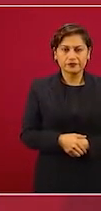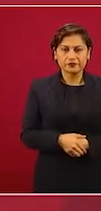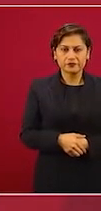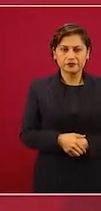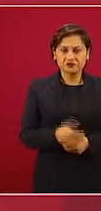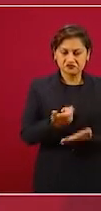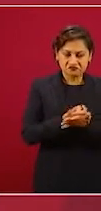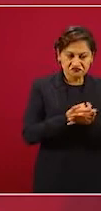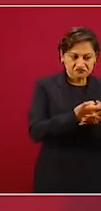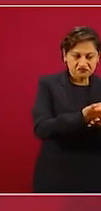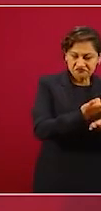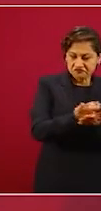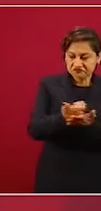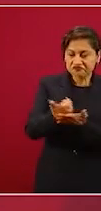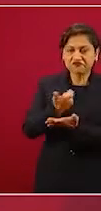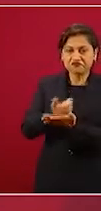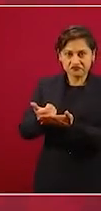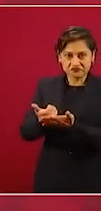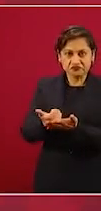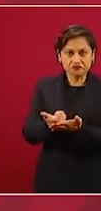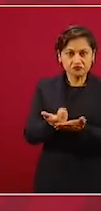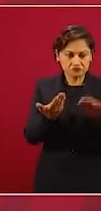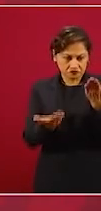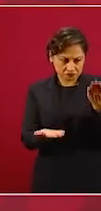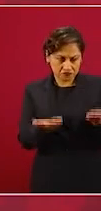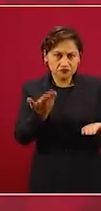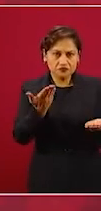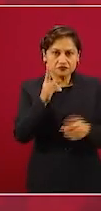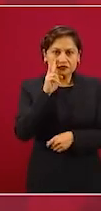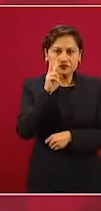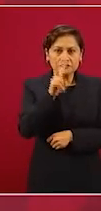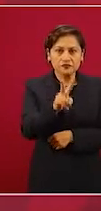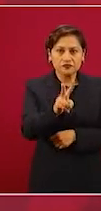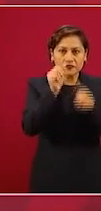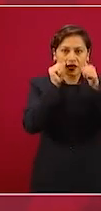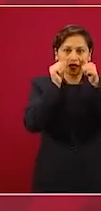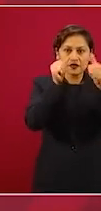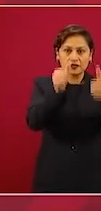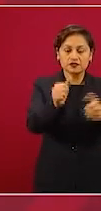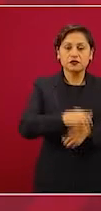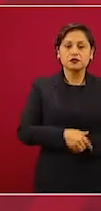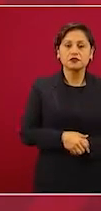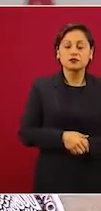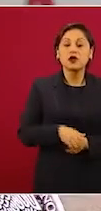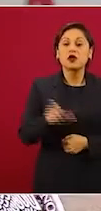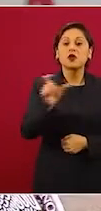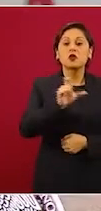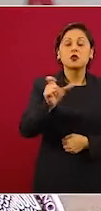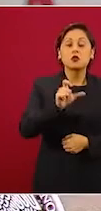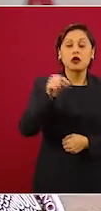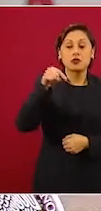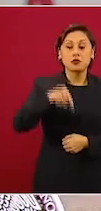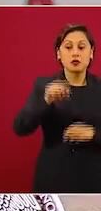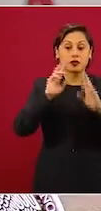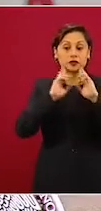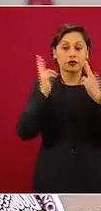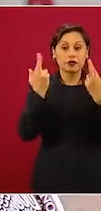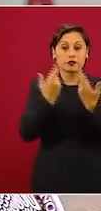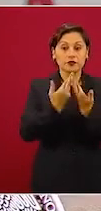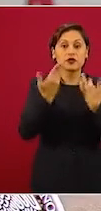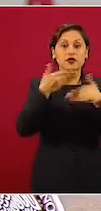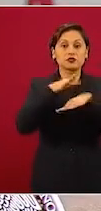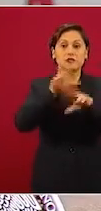de eso tomarlo en cuenta en todo tenemos reuniones sobre la